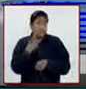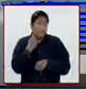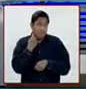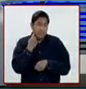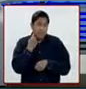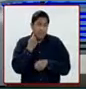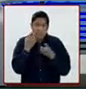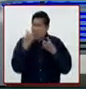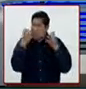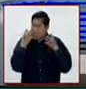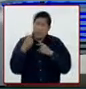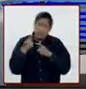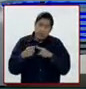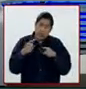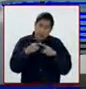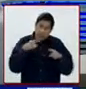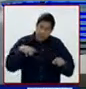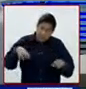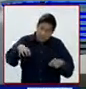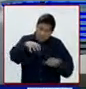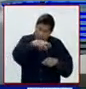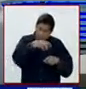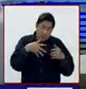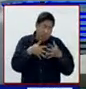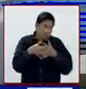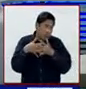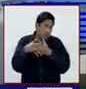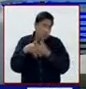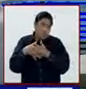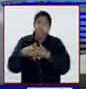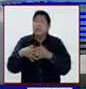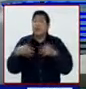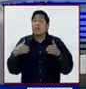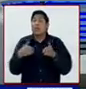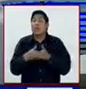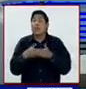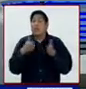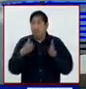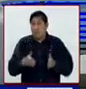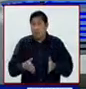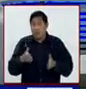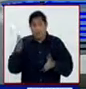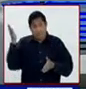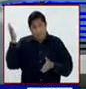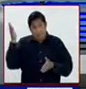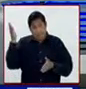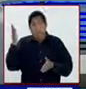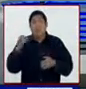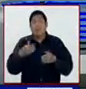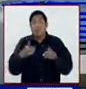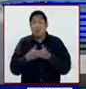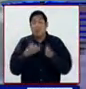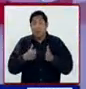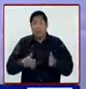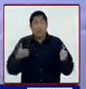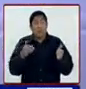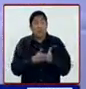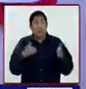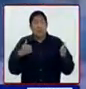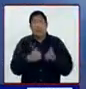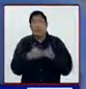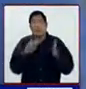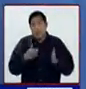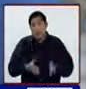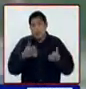ya con los ánimos muy caldeados en diferentes puntos de bloqueo, en las rotondas, los vecinos, confrontación de vecino con vecino. Es que la gente